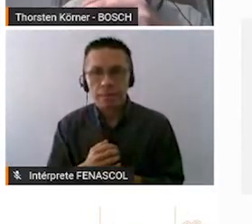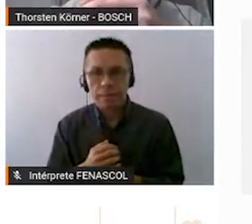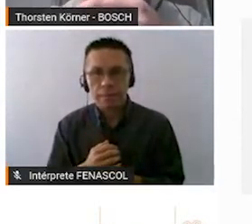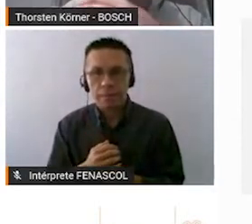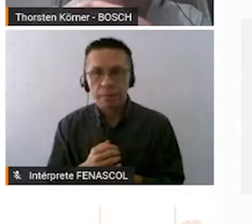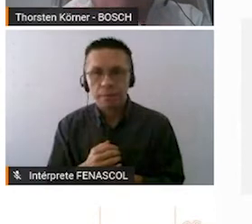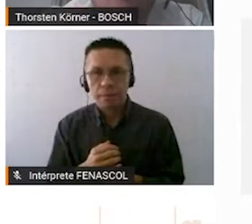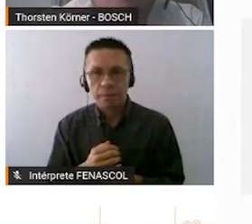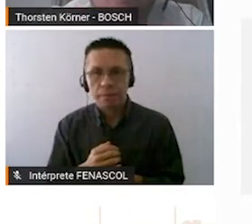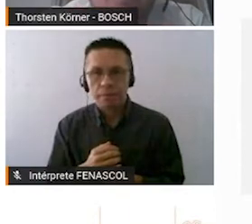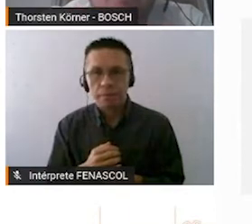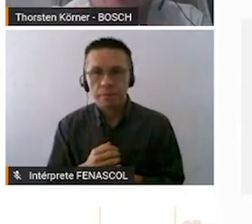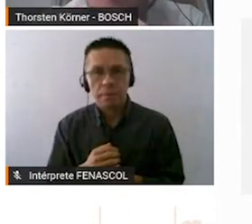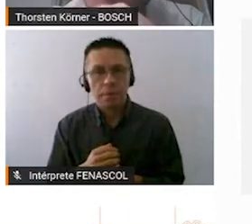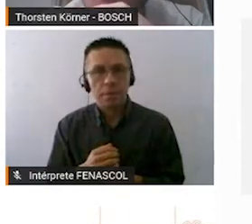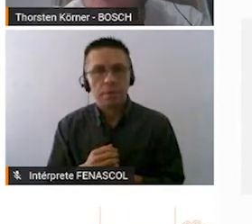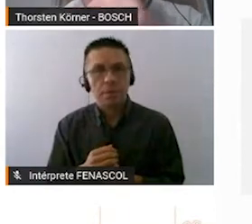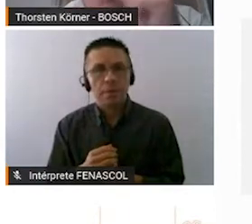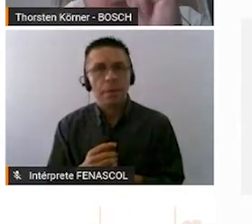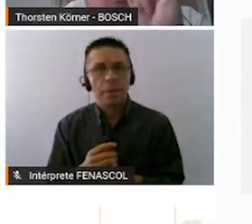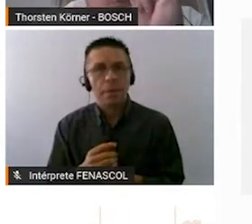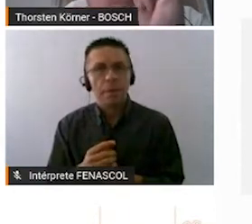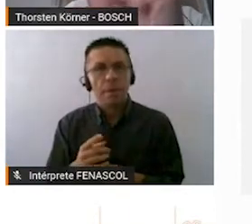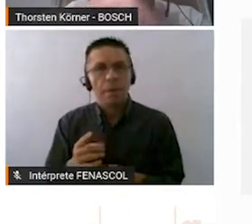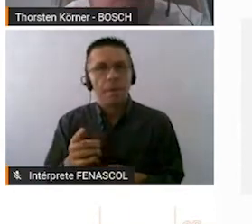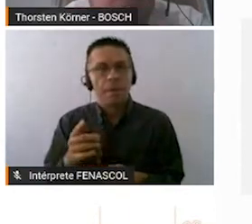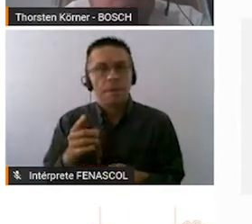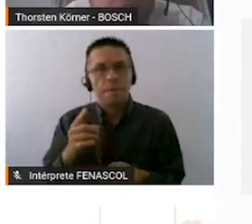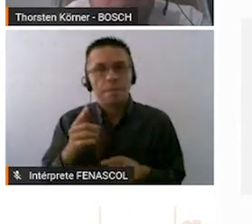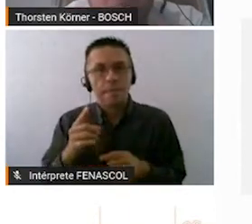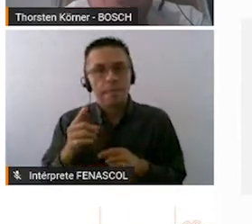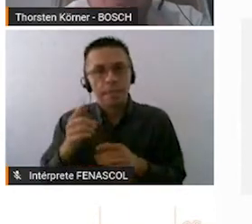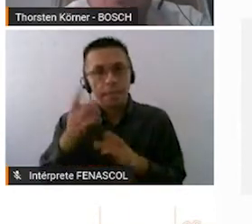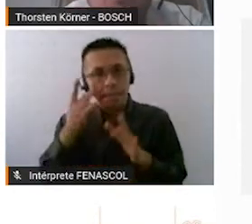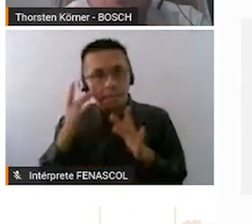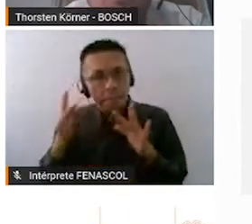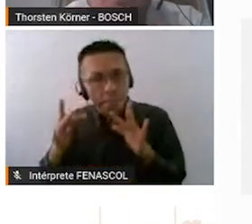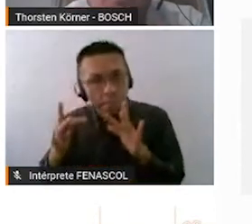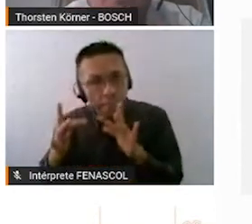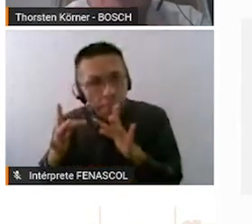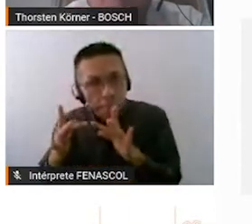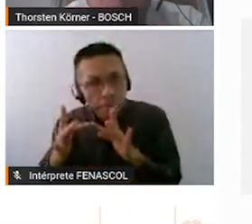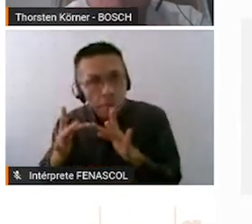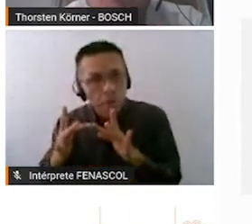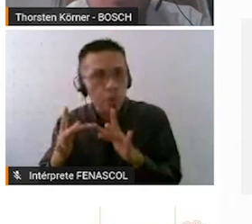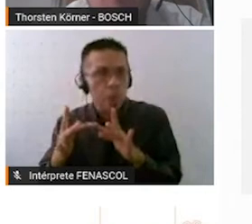simplemente no hay compatibilidad, porque los elementos pues son demasiado